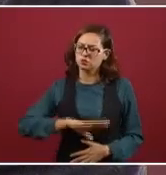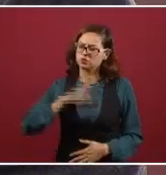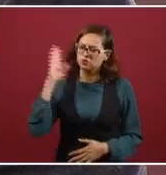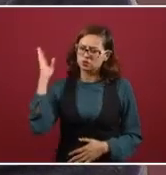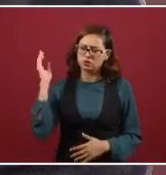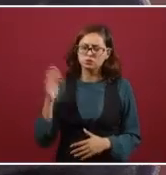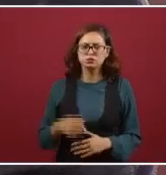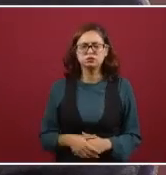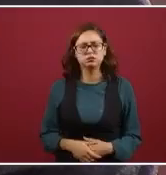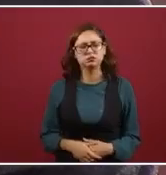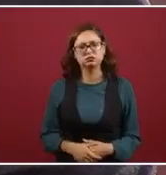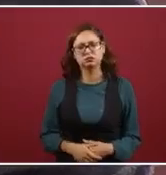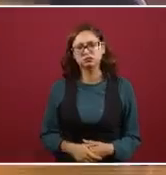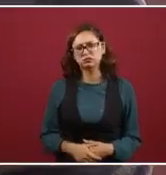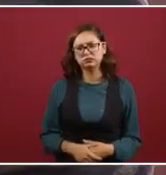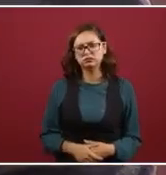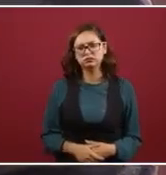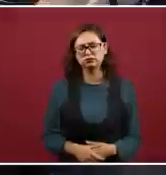O sea,